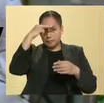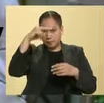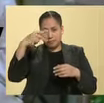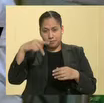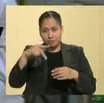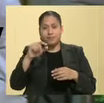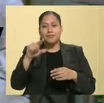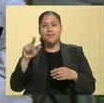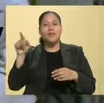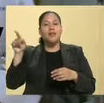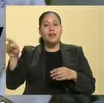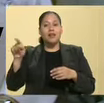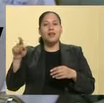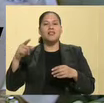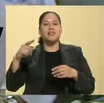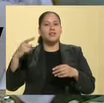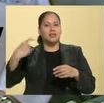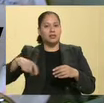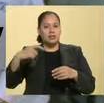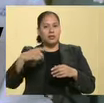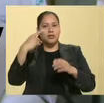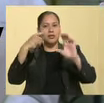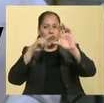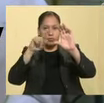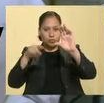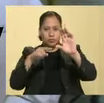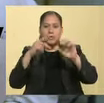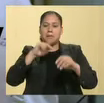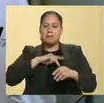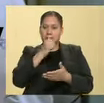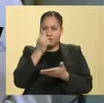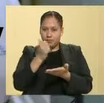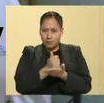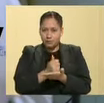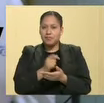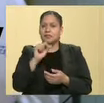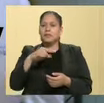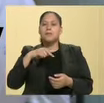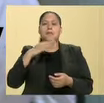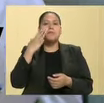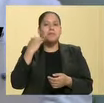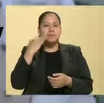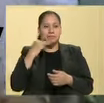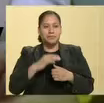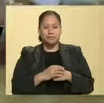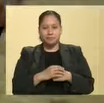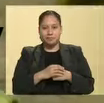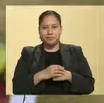Él es riqueza de tu ciudad, de mi ciudad, de la Merced.